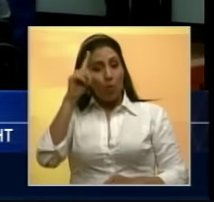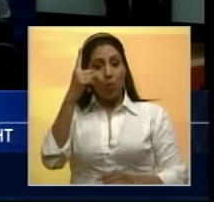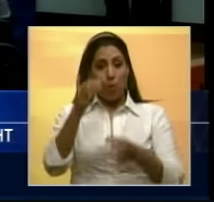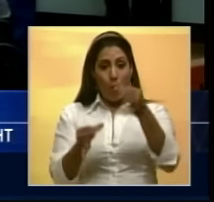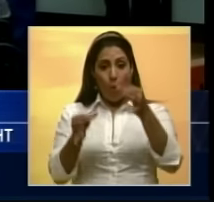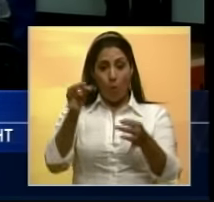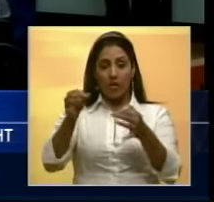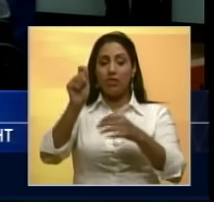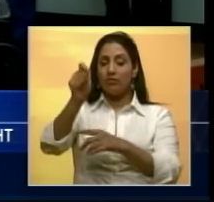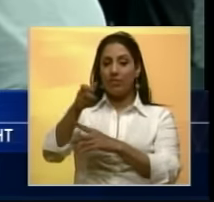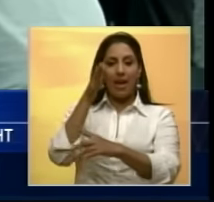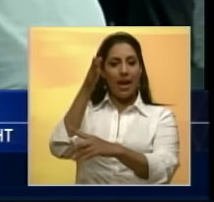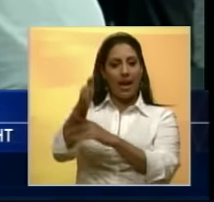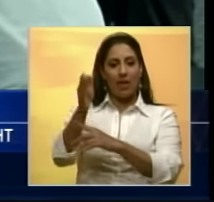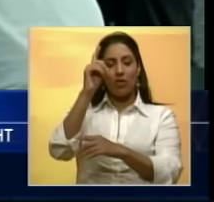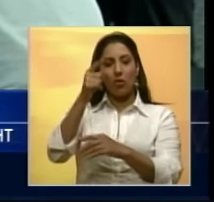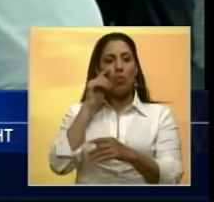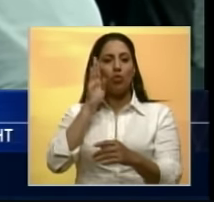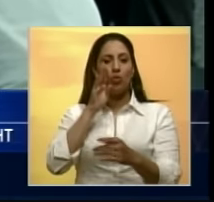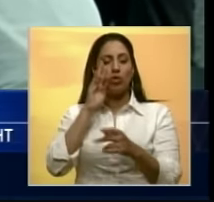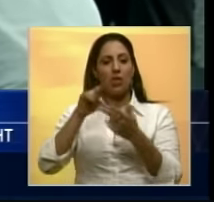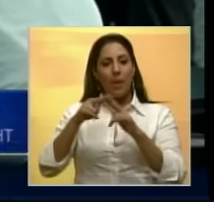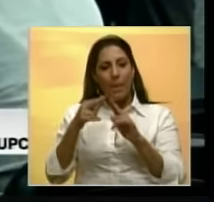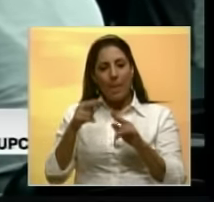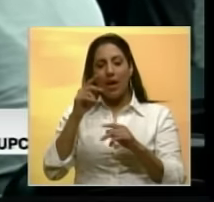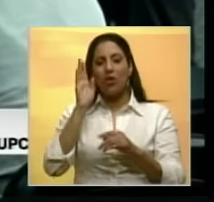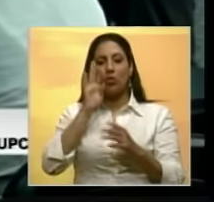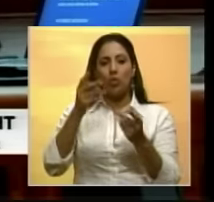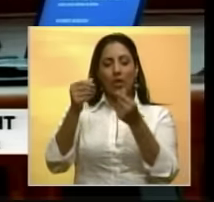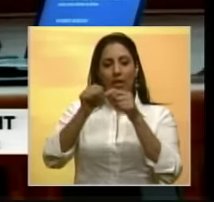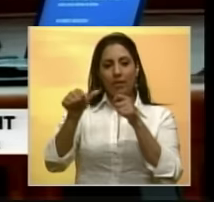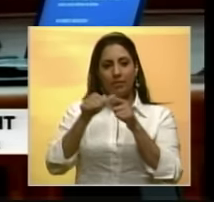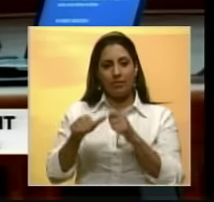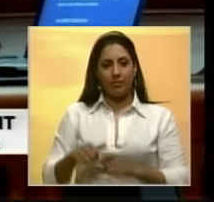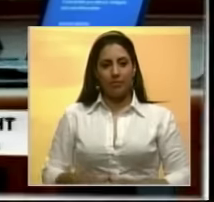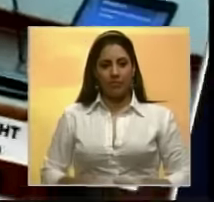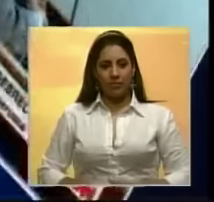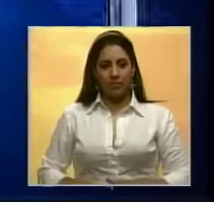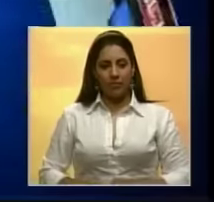le imputó cargos por cohecho pasivo y lavado de activos.